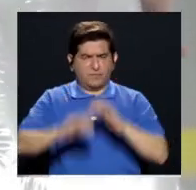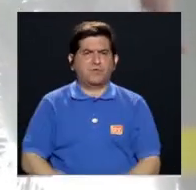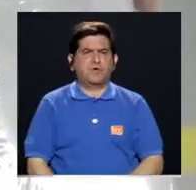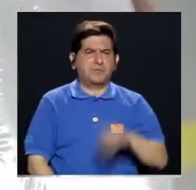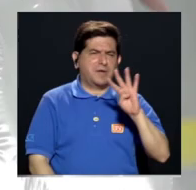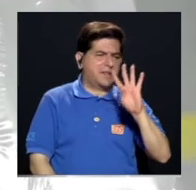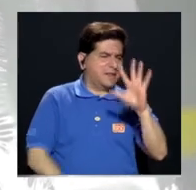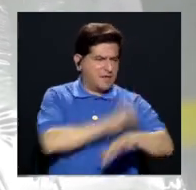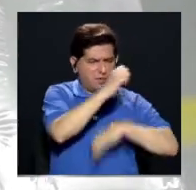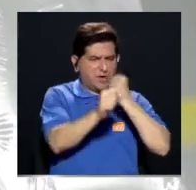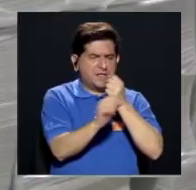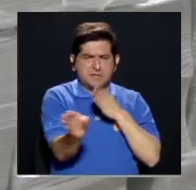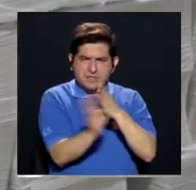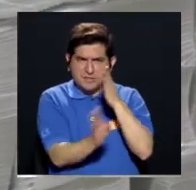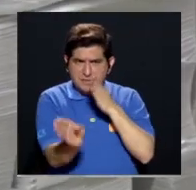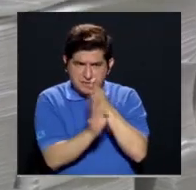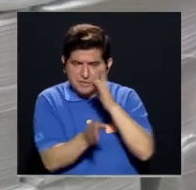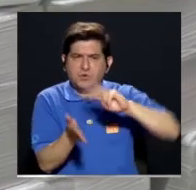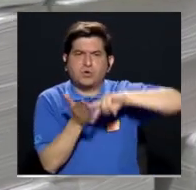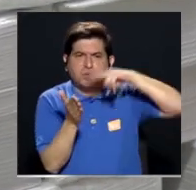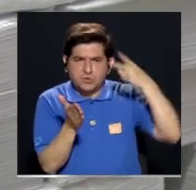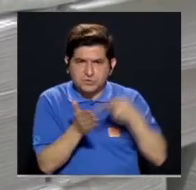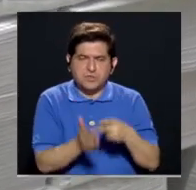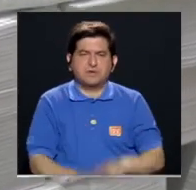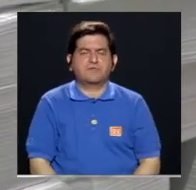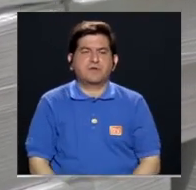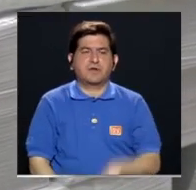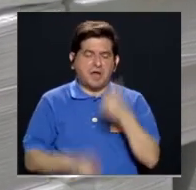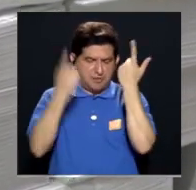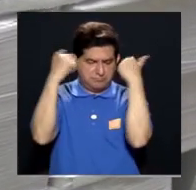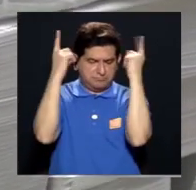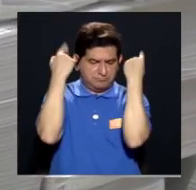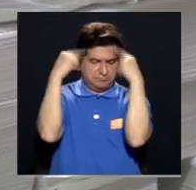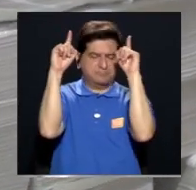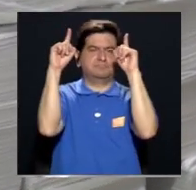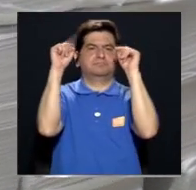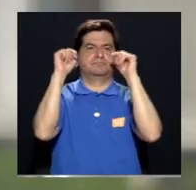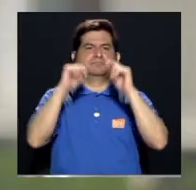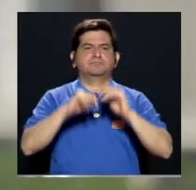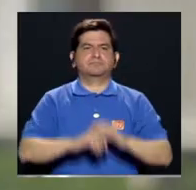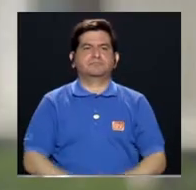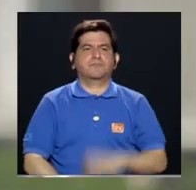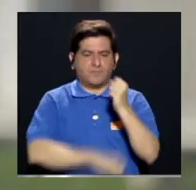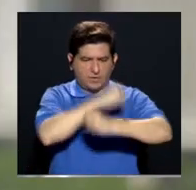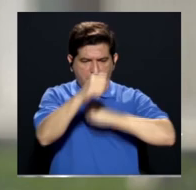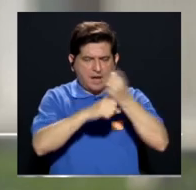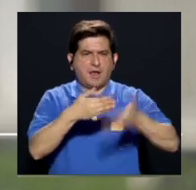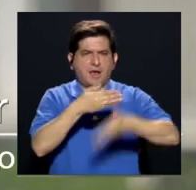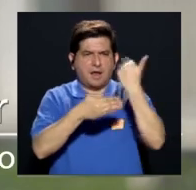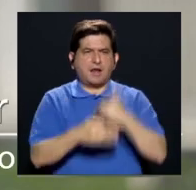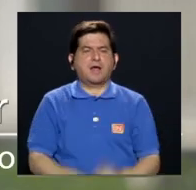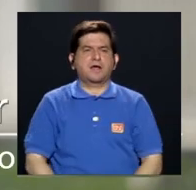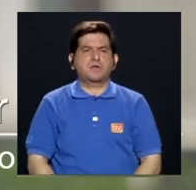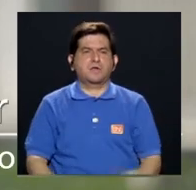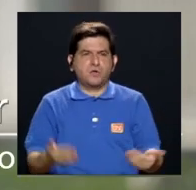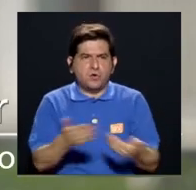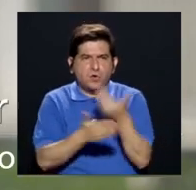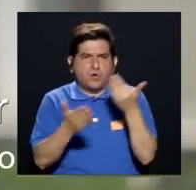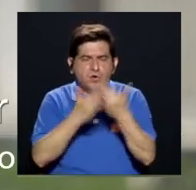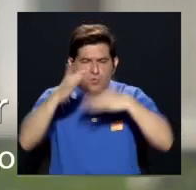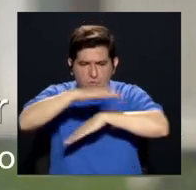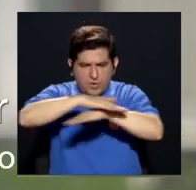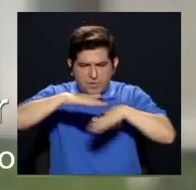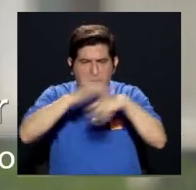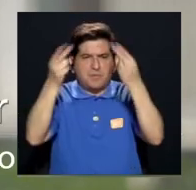con 45 años de trayectoria es hablar de un medio de éxito. El año pasado renovamos la plataforma web del